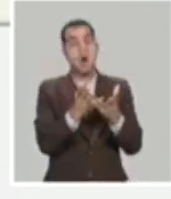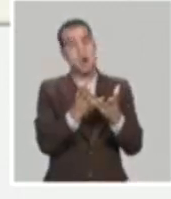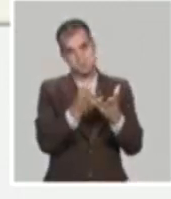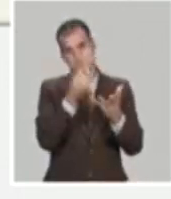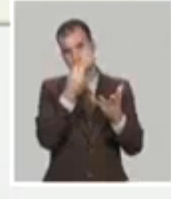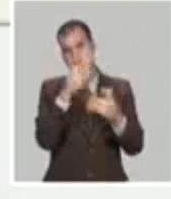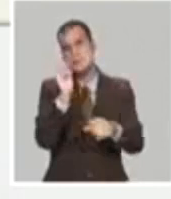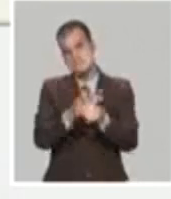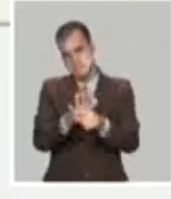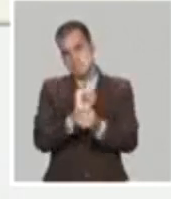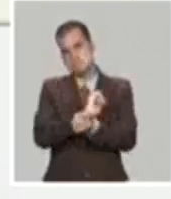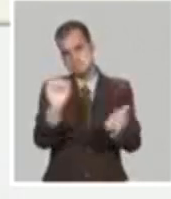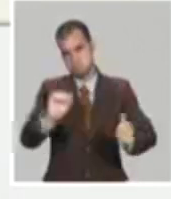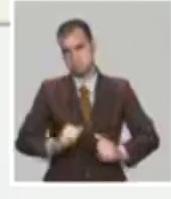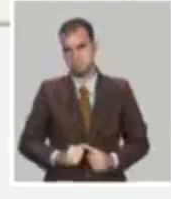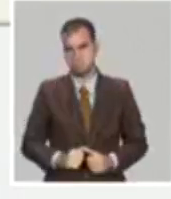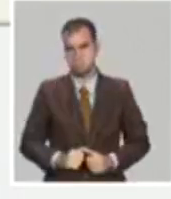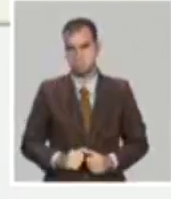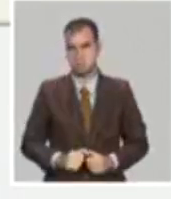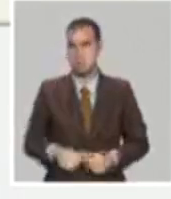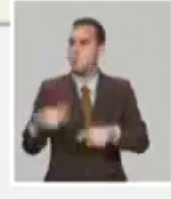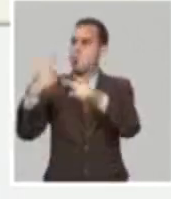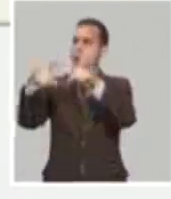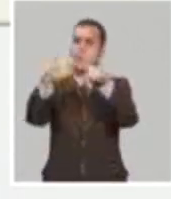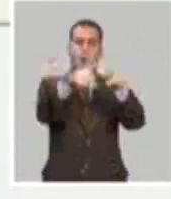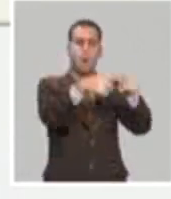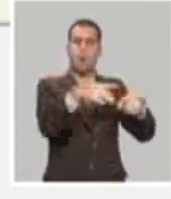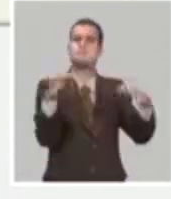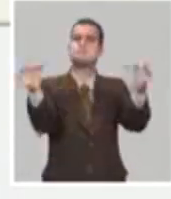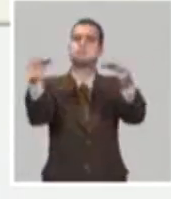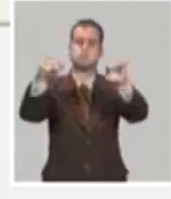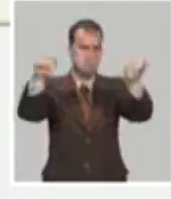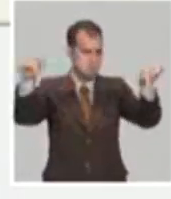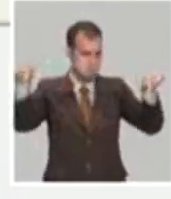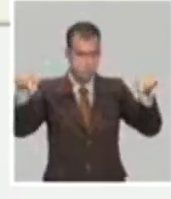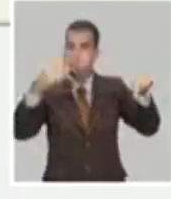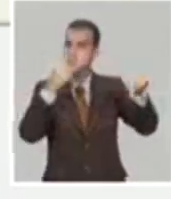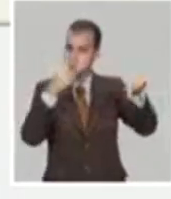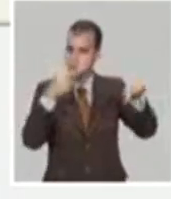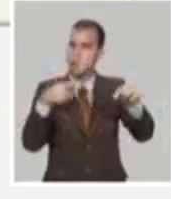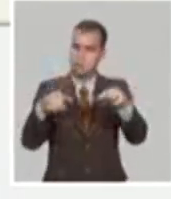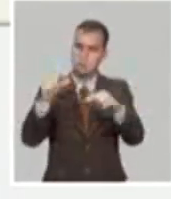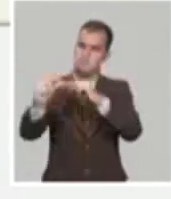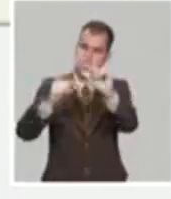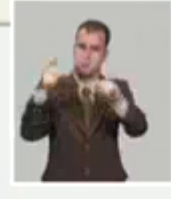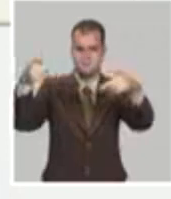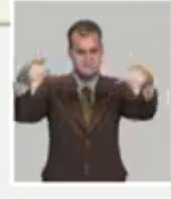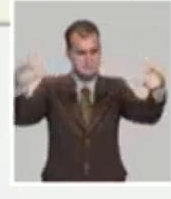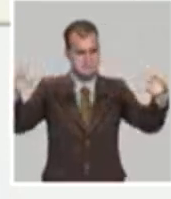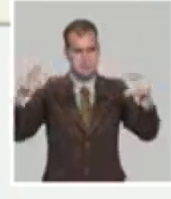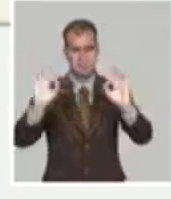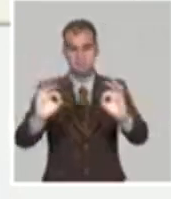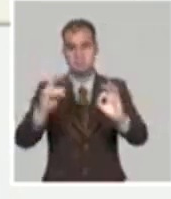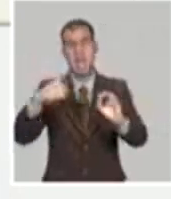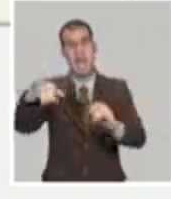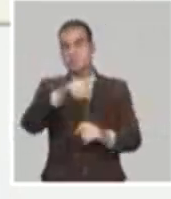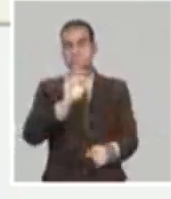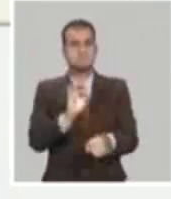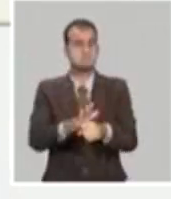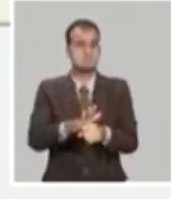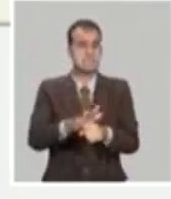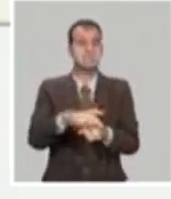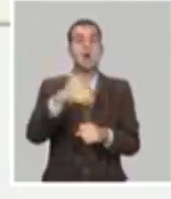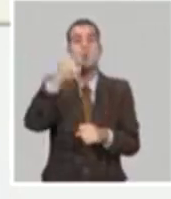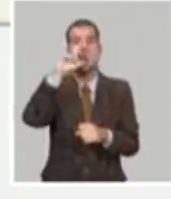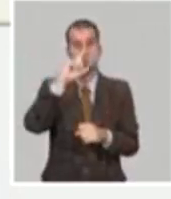yo creo que el poder avanzar en el resto de los municipios también favorece a estos territorios. Bueno, eso comenzará en la segunda quincena del mes de junio